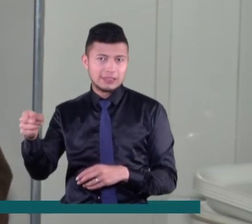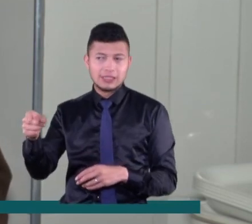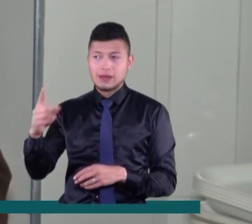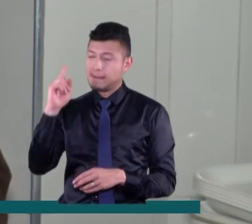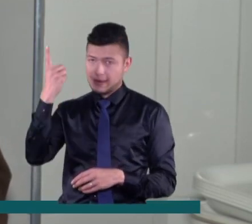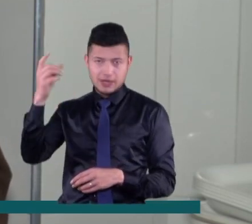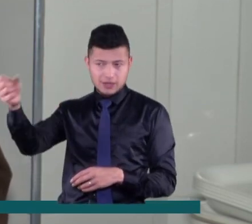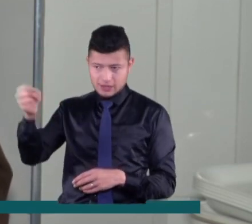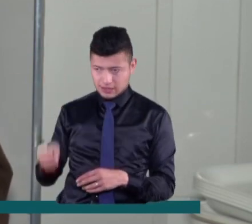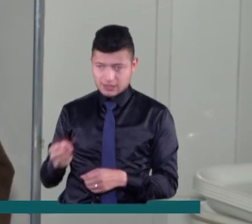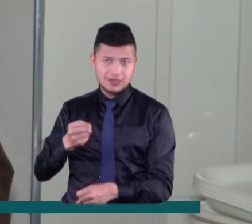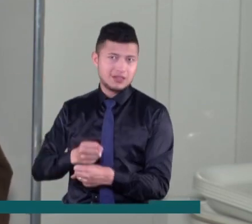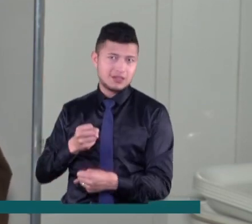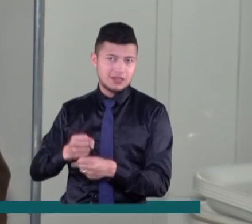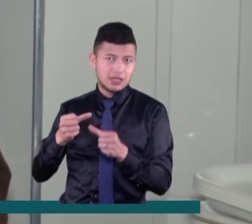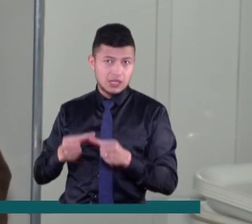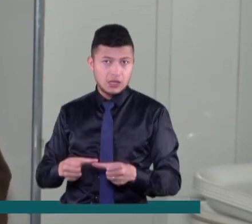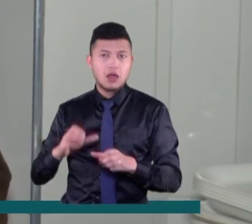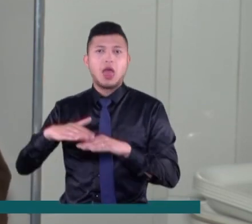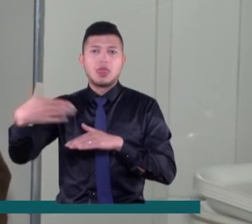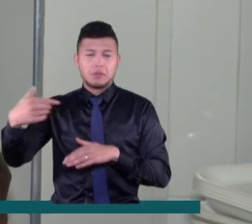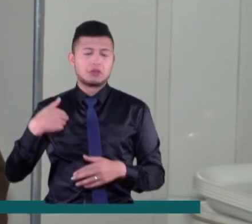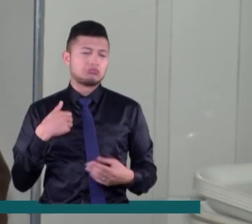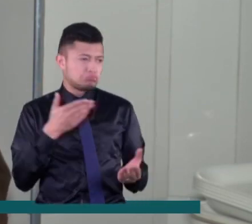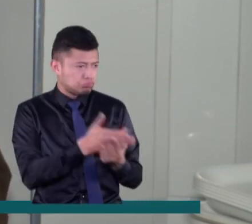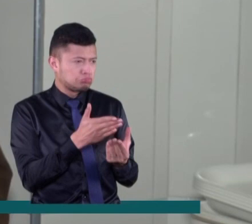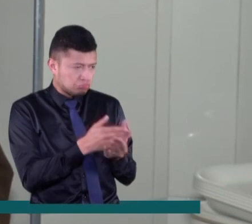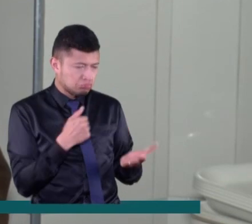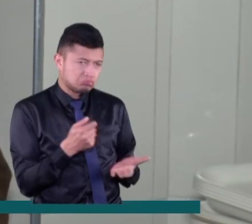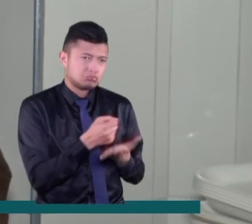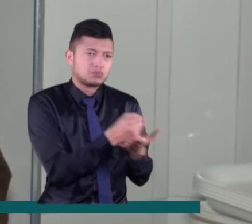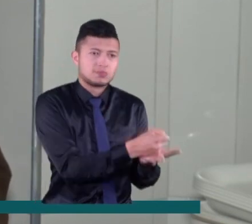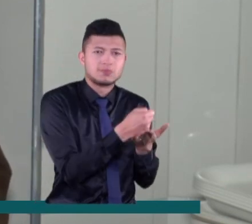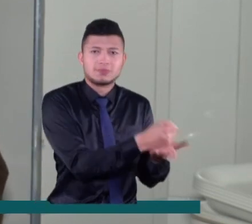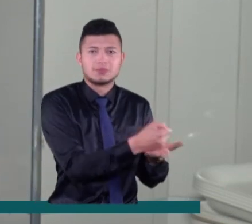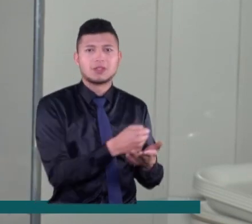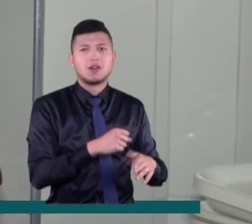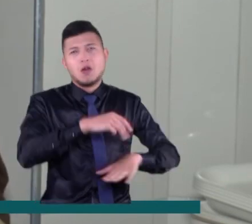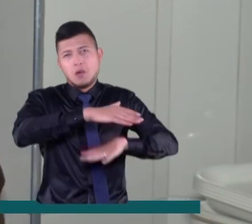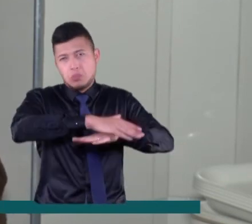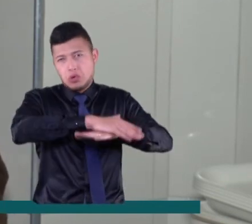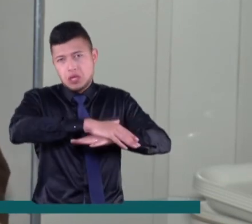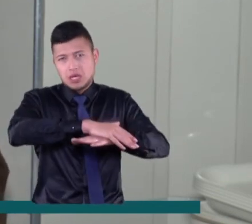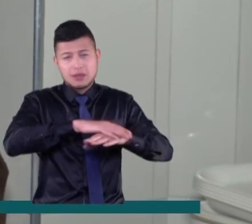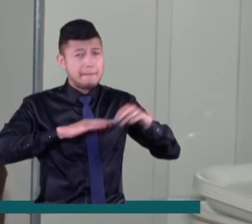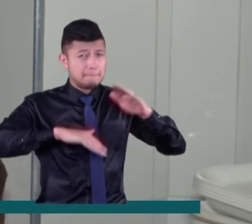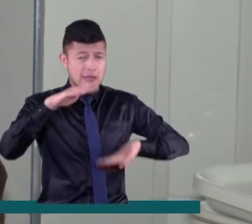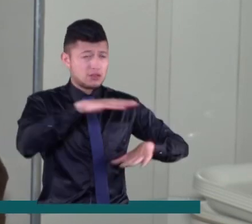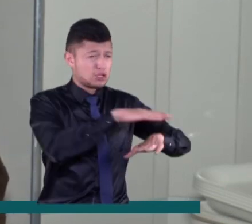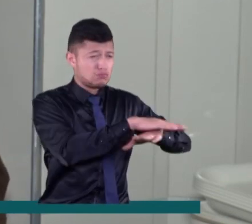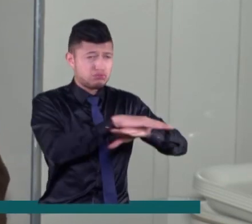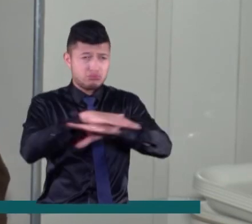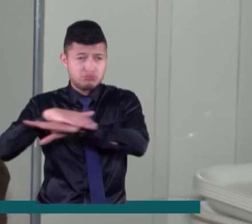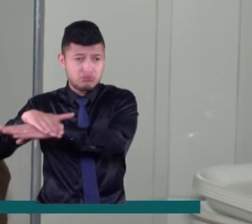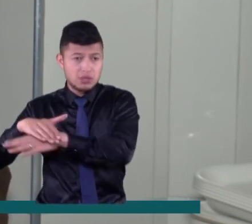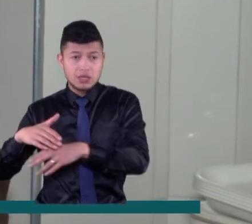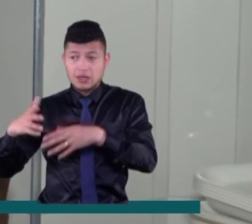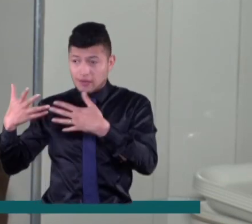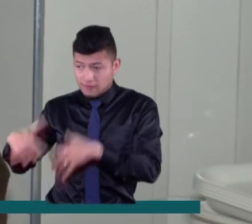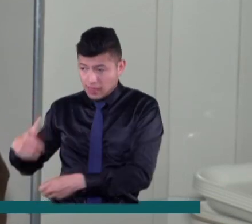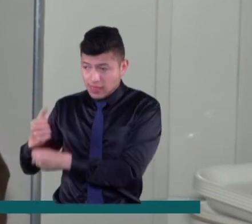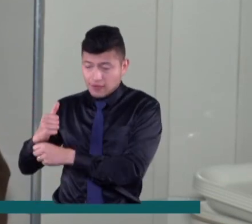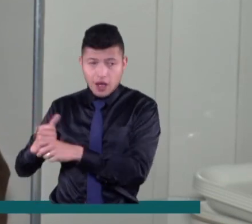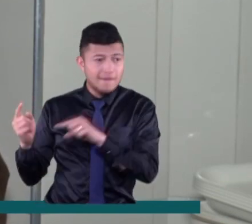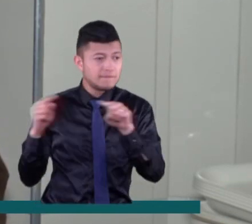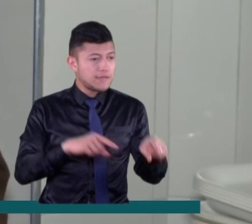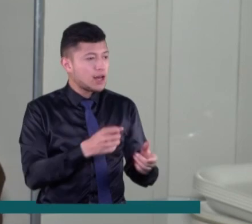trabajando primero acá. Y ya después yo comencé a venir acá a ayudarle en las tardes, más que todo en las tardes. Cuando salía a